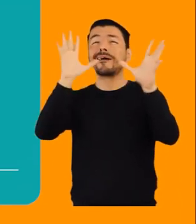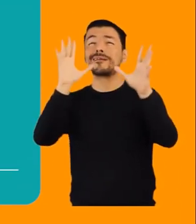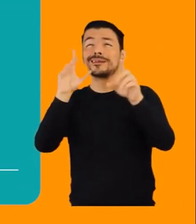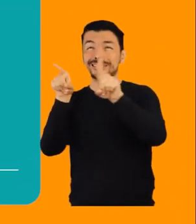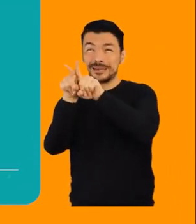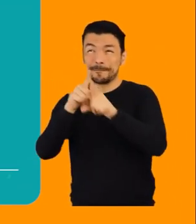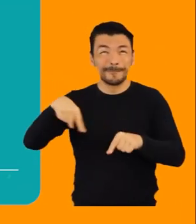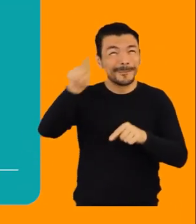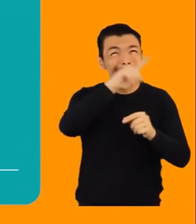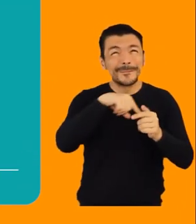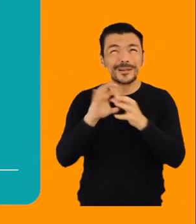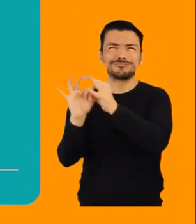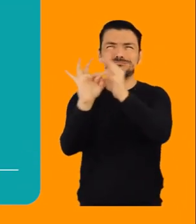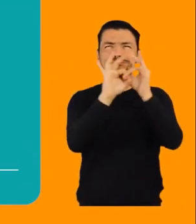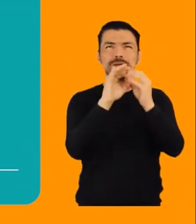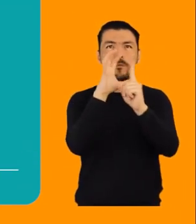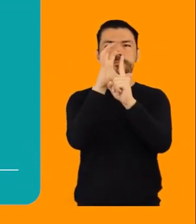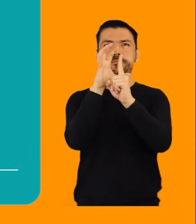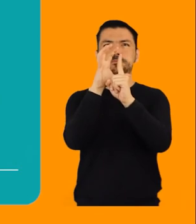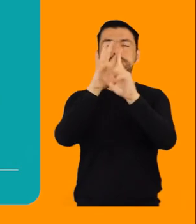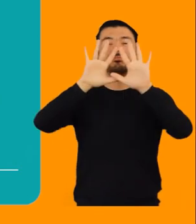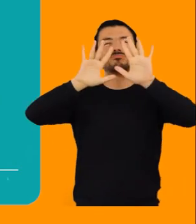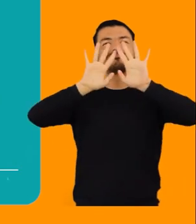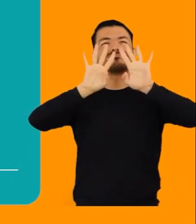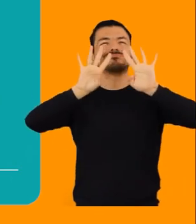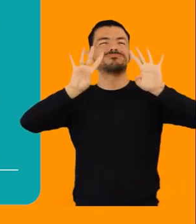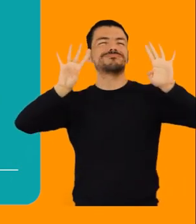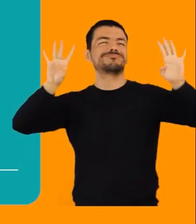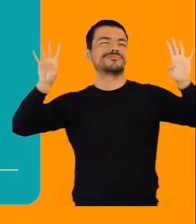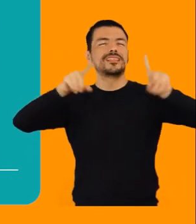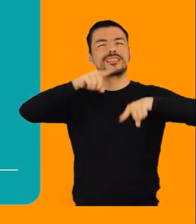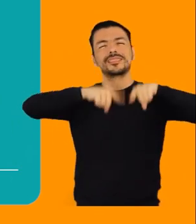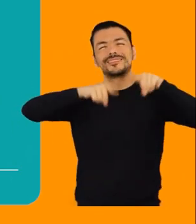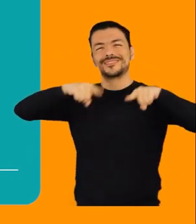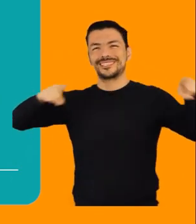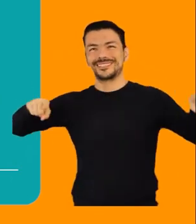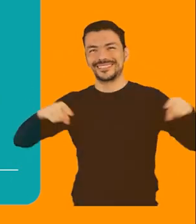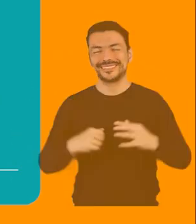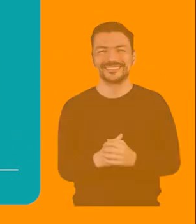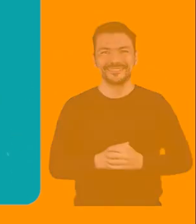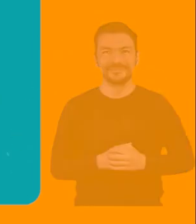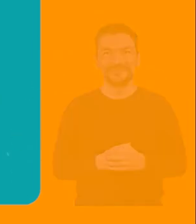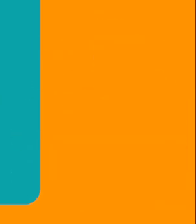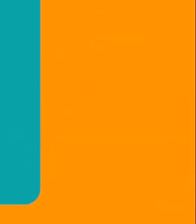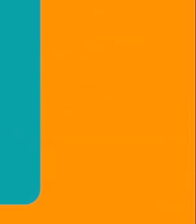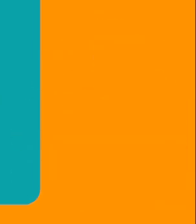en una sociedad libre que abraza la diversidad sin necesidad de burbujas.